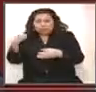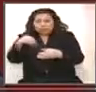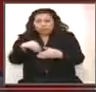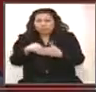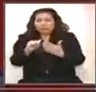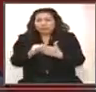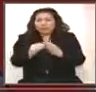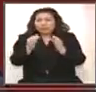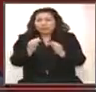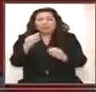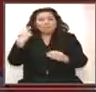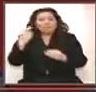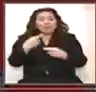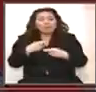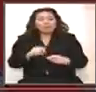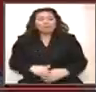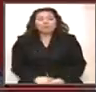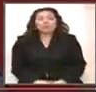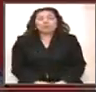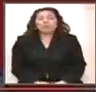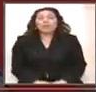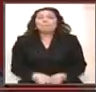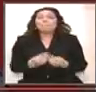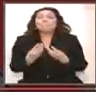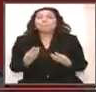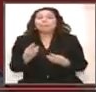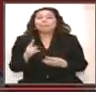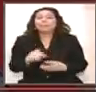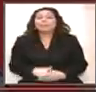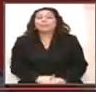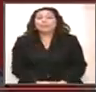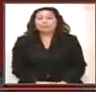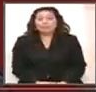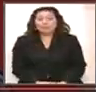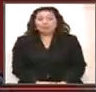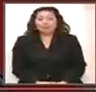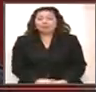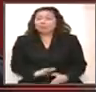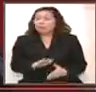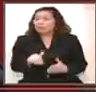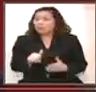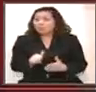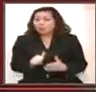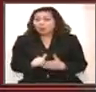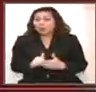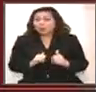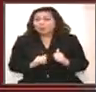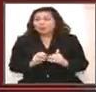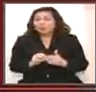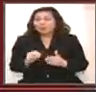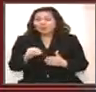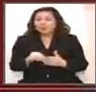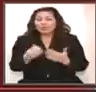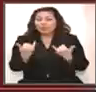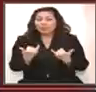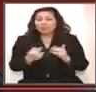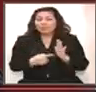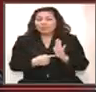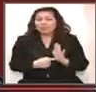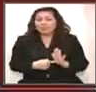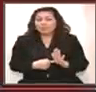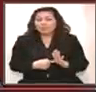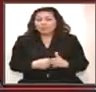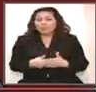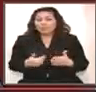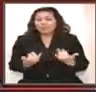procura definir políticas públicas en materia de criminalidad. Todas las políticas y acciones que hoy se presentarán